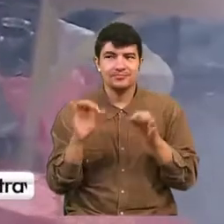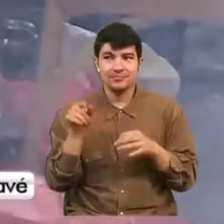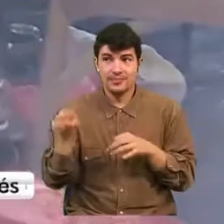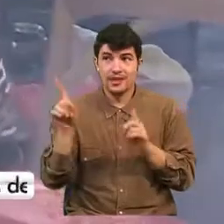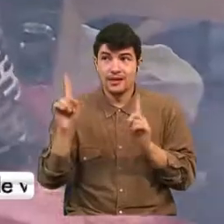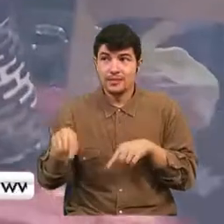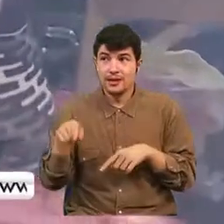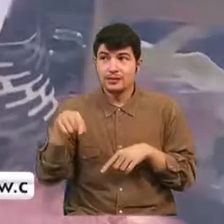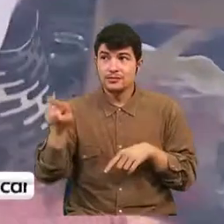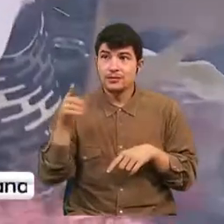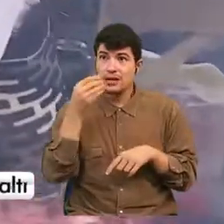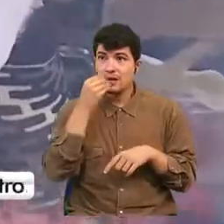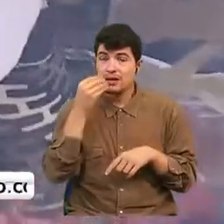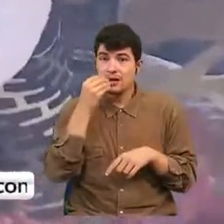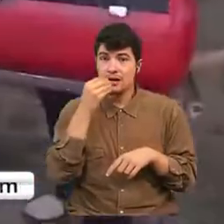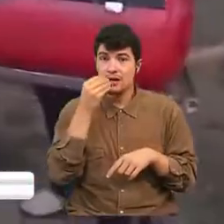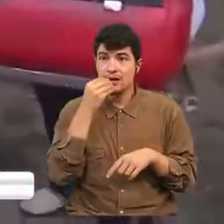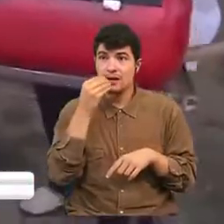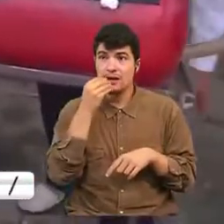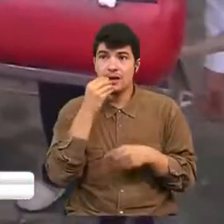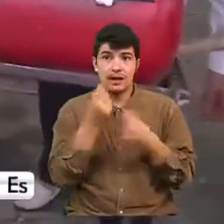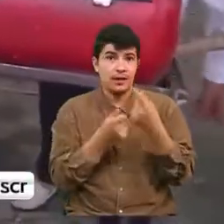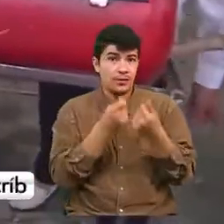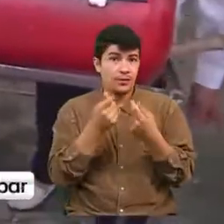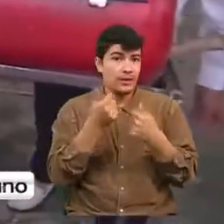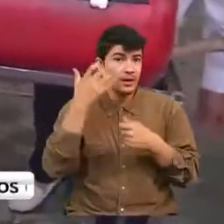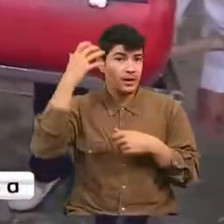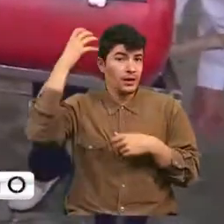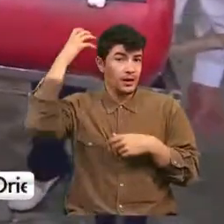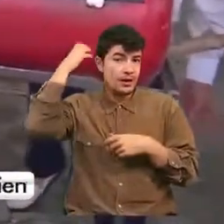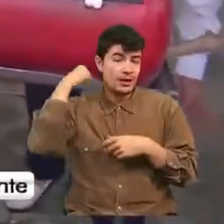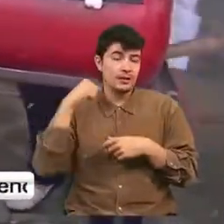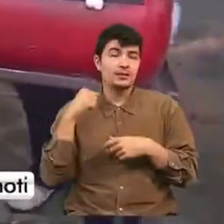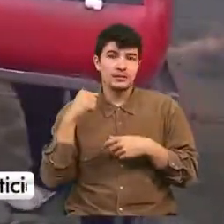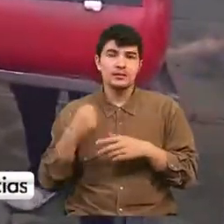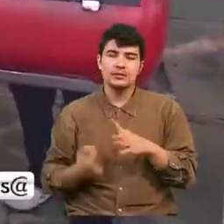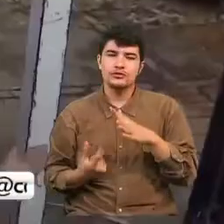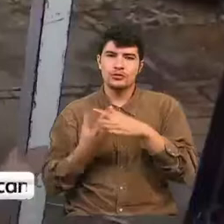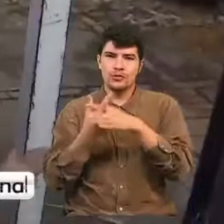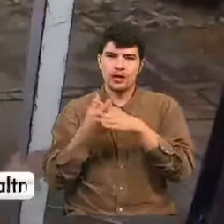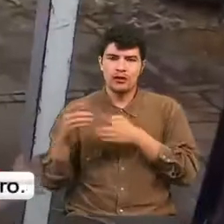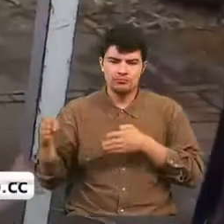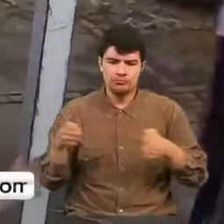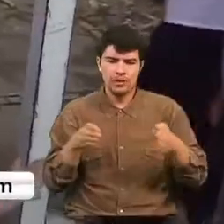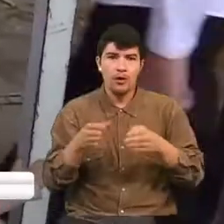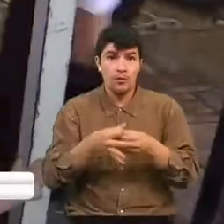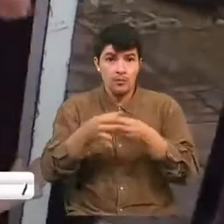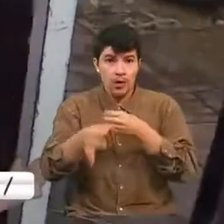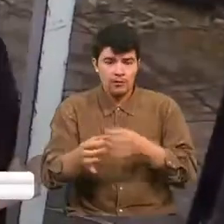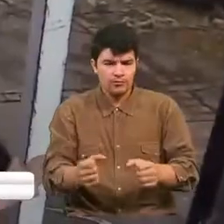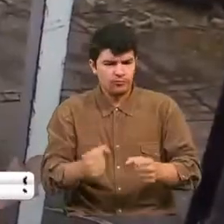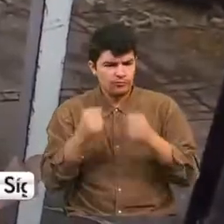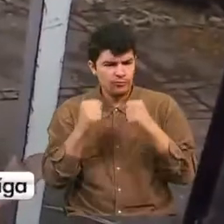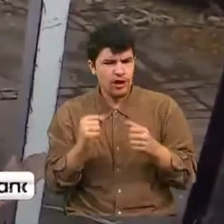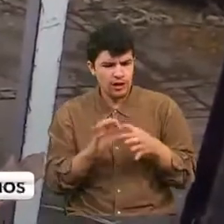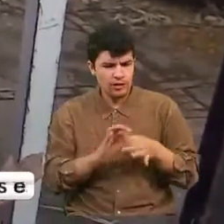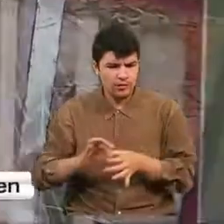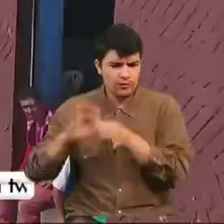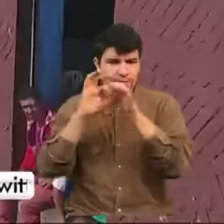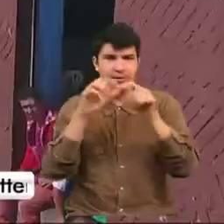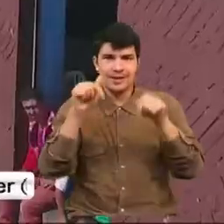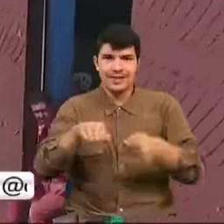gesta comunera, la economía de nuestros antepasados trazaron el camino de un pueblo fuerte y unido como